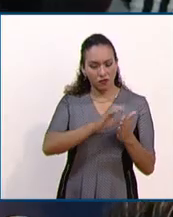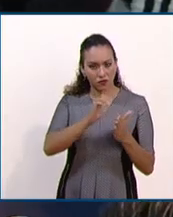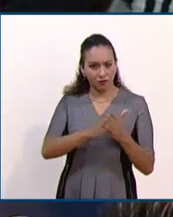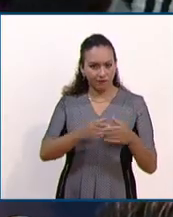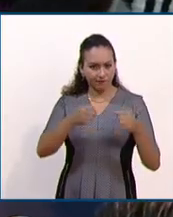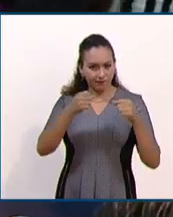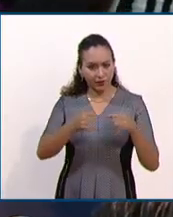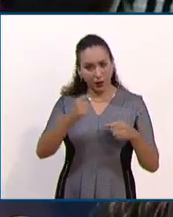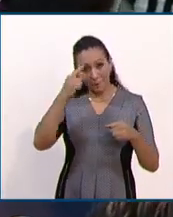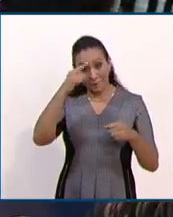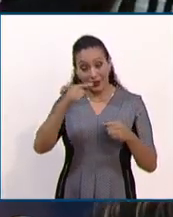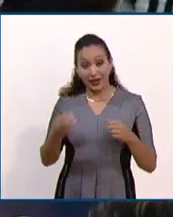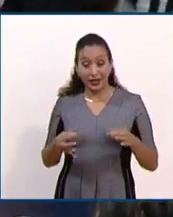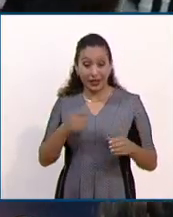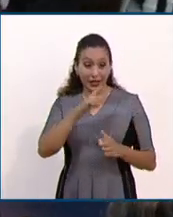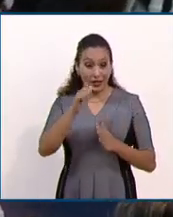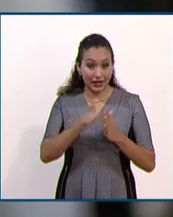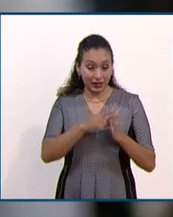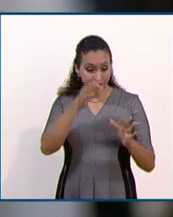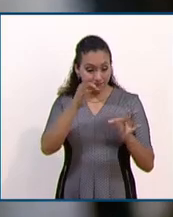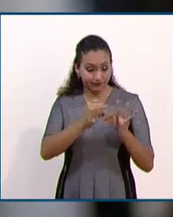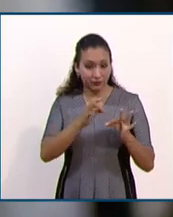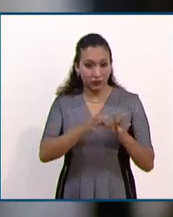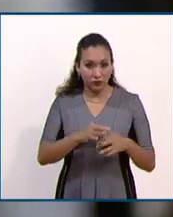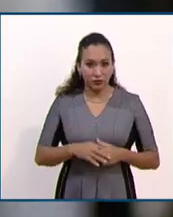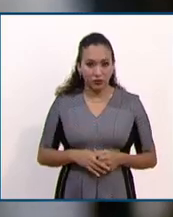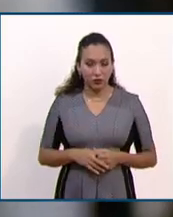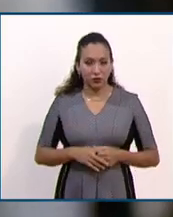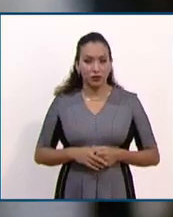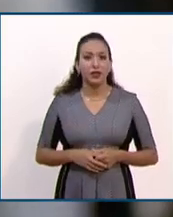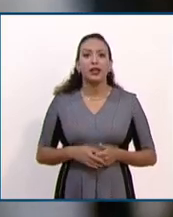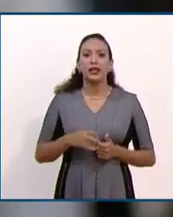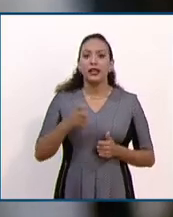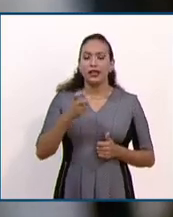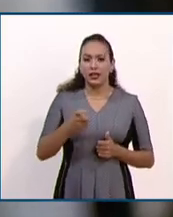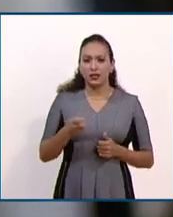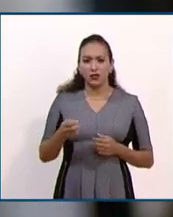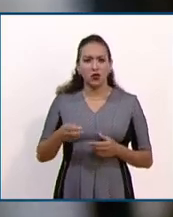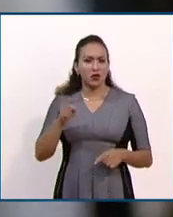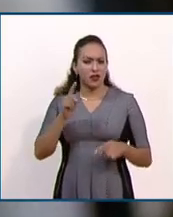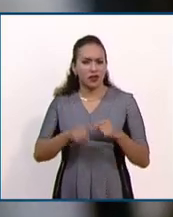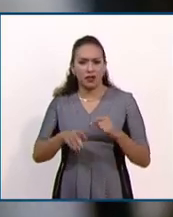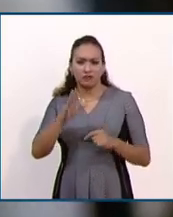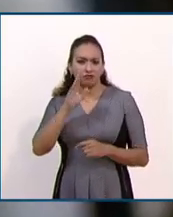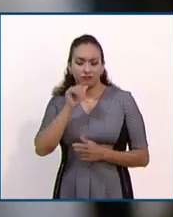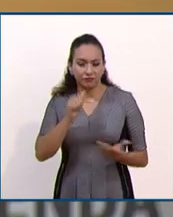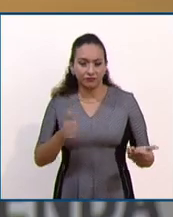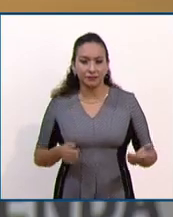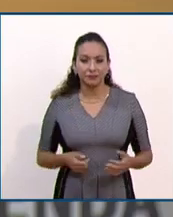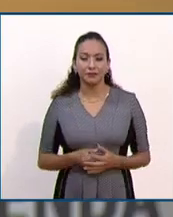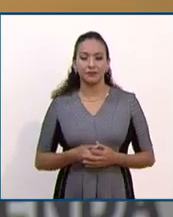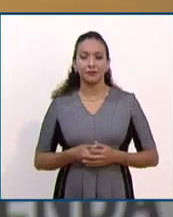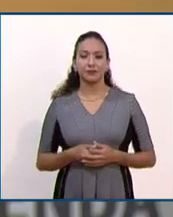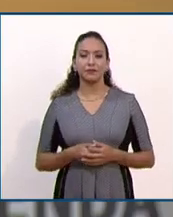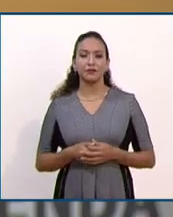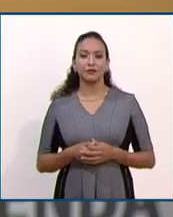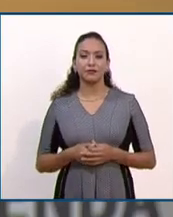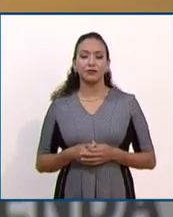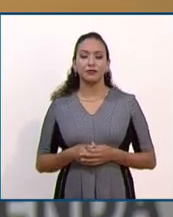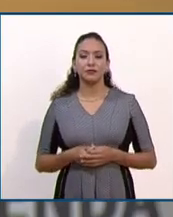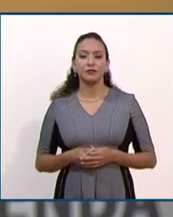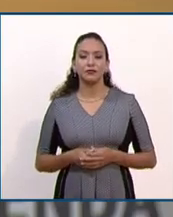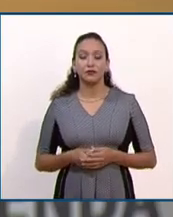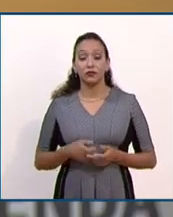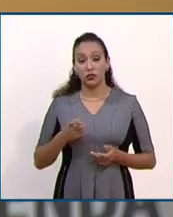y que el cumplimiento de la ley y la Constitución es un supuesto innegociable e inquebrantable. Por lo que respecta